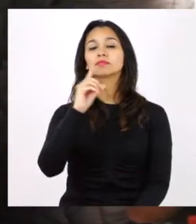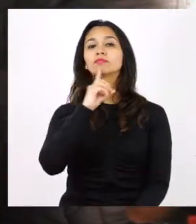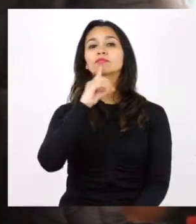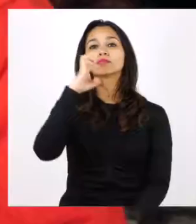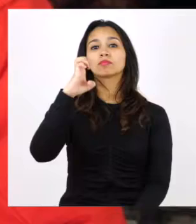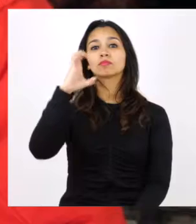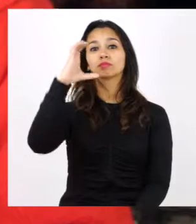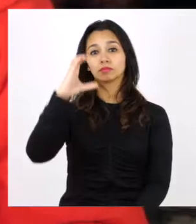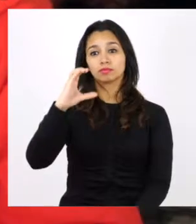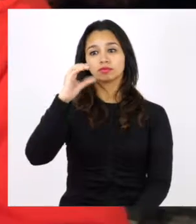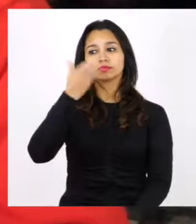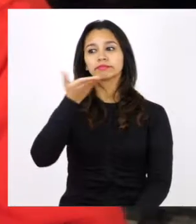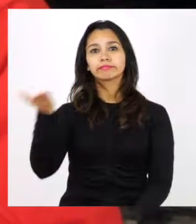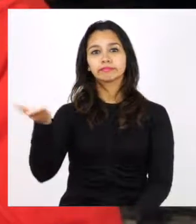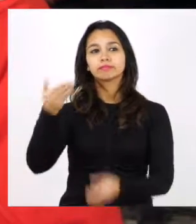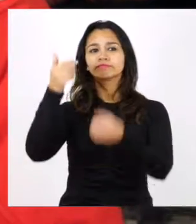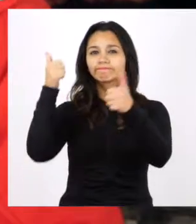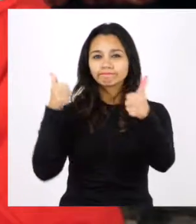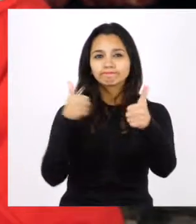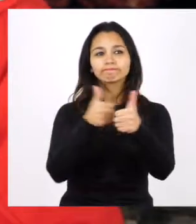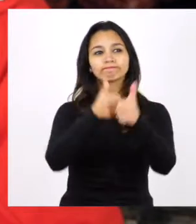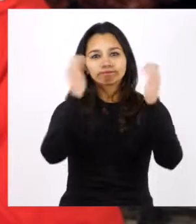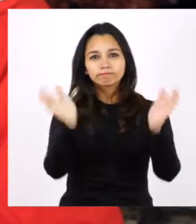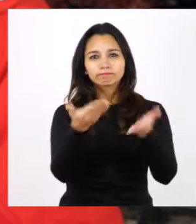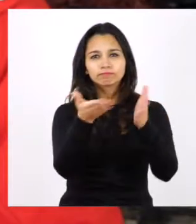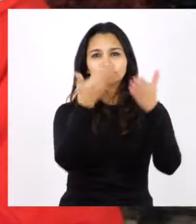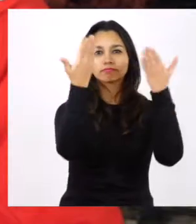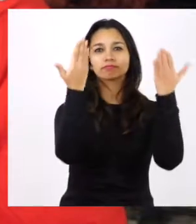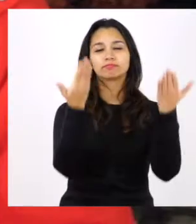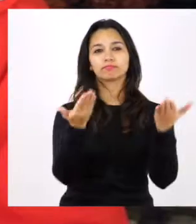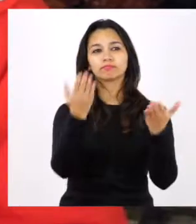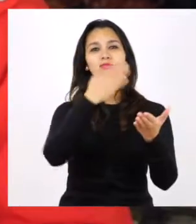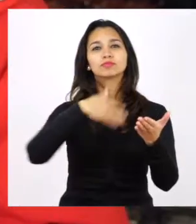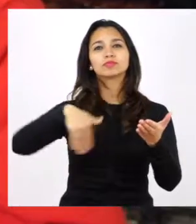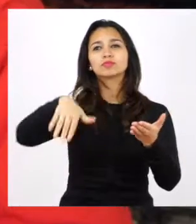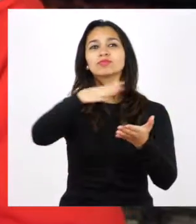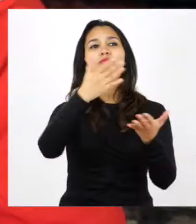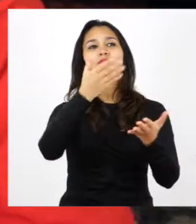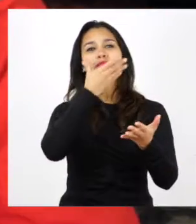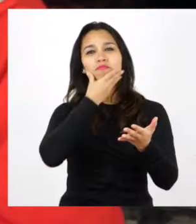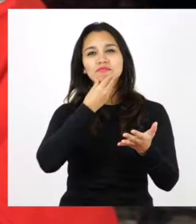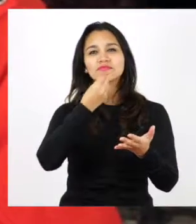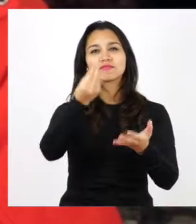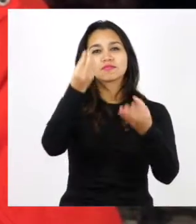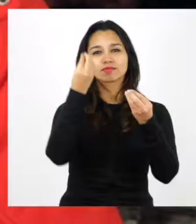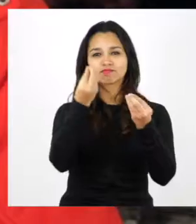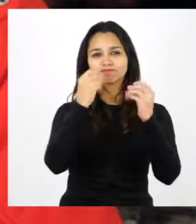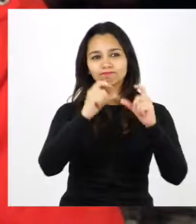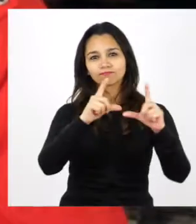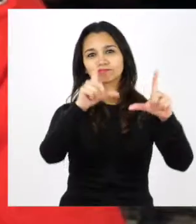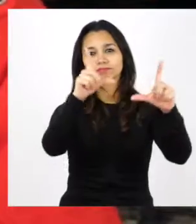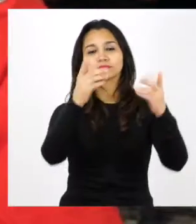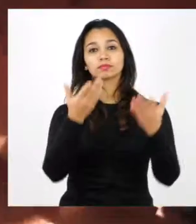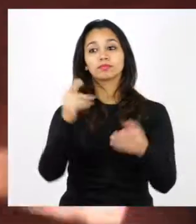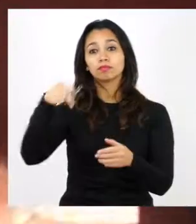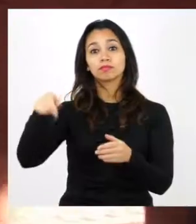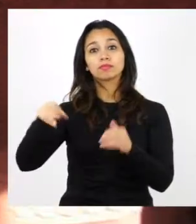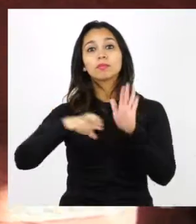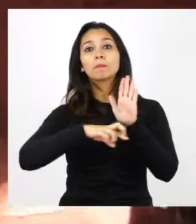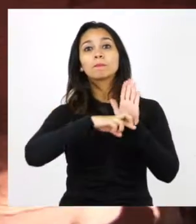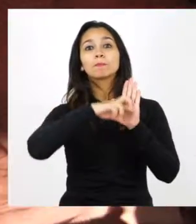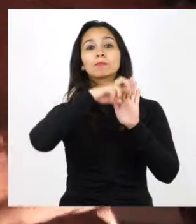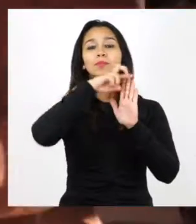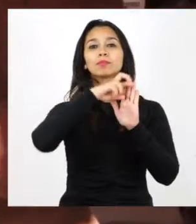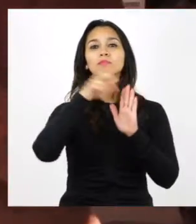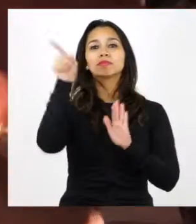maravilloso. Como comerciante nos ayuda mucho a emociar la parte donde nosotros vendemos nuestros productos. Apareció